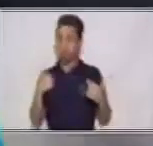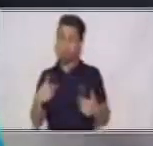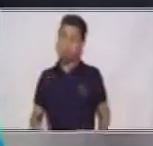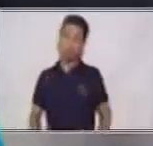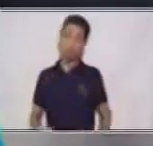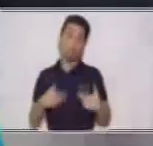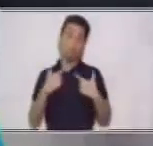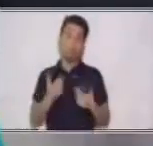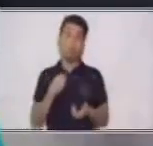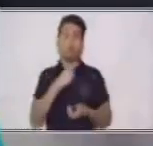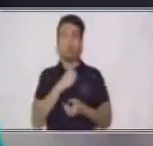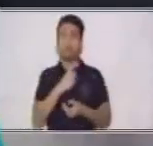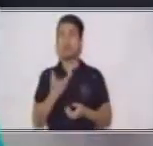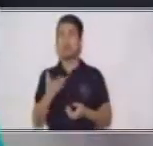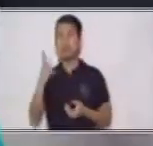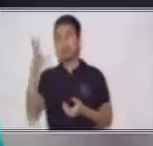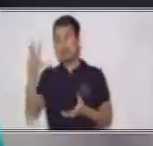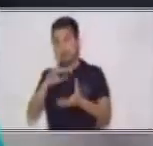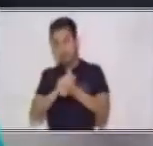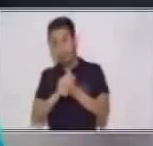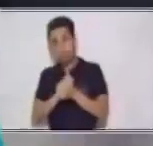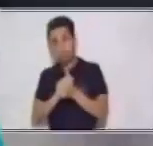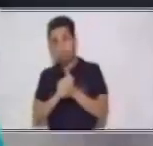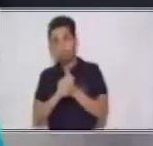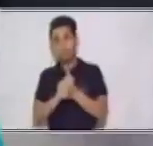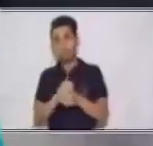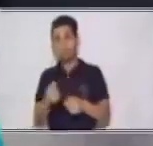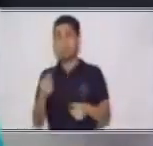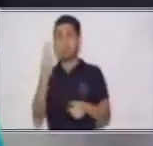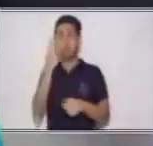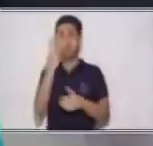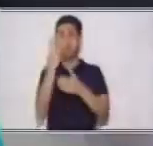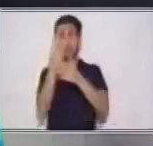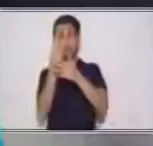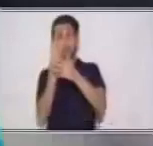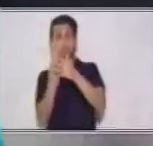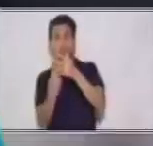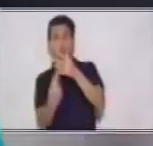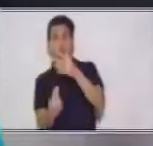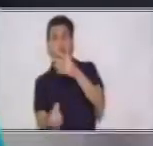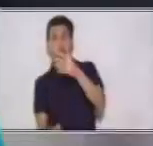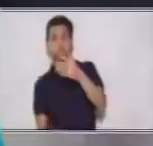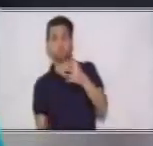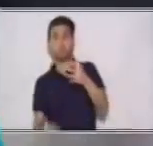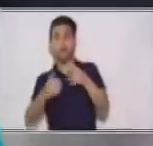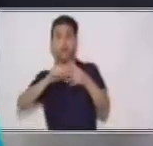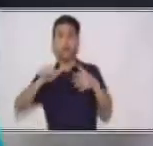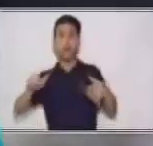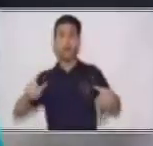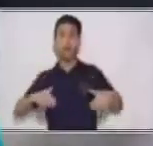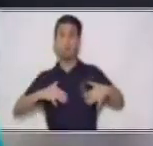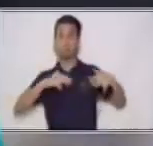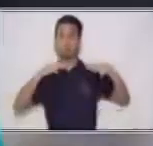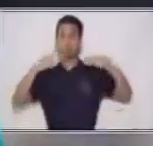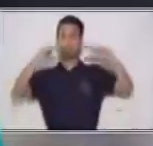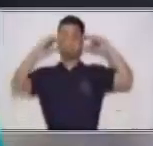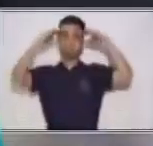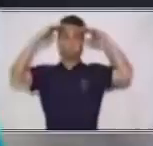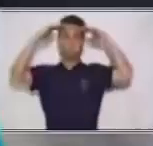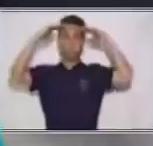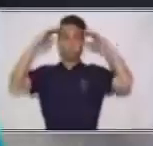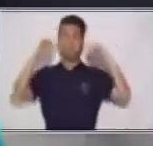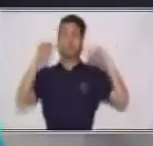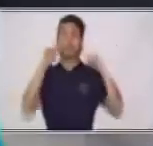plebeyo. Entonces ella lo toma de la mano y se hunden juntos y los dos juntos se ahogan. Por esas corrientes